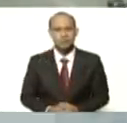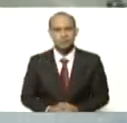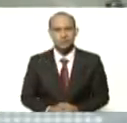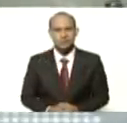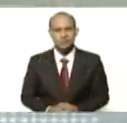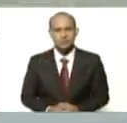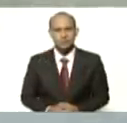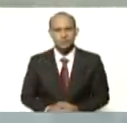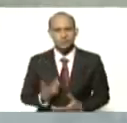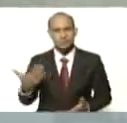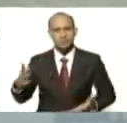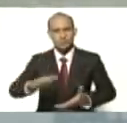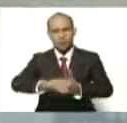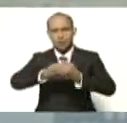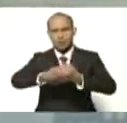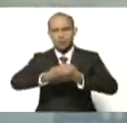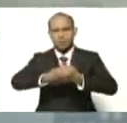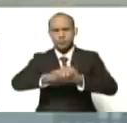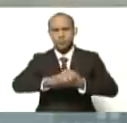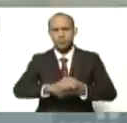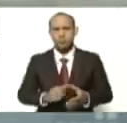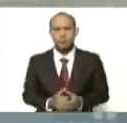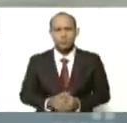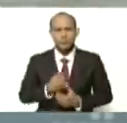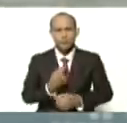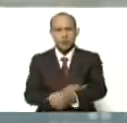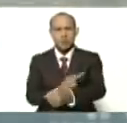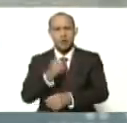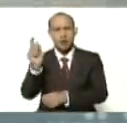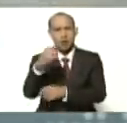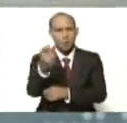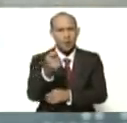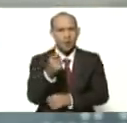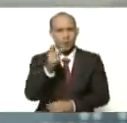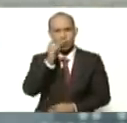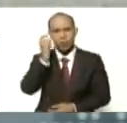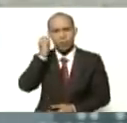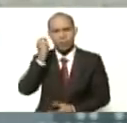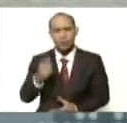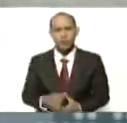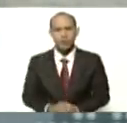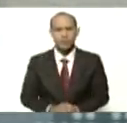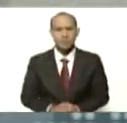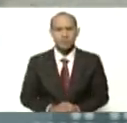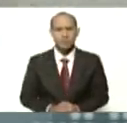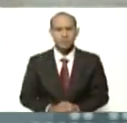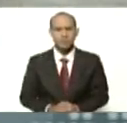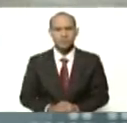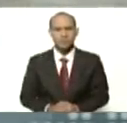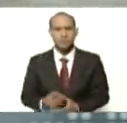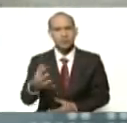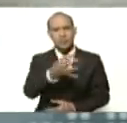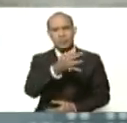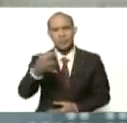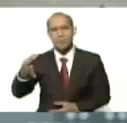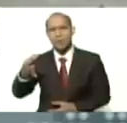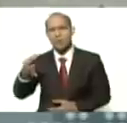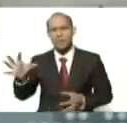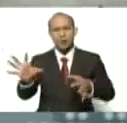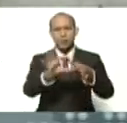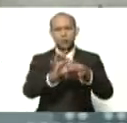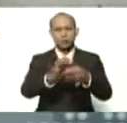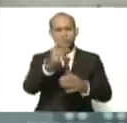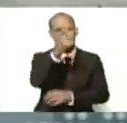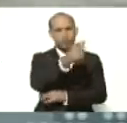para estrechar las manos de mi hermanos pescadores me hará más pescadores en perfecta unión cívico-militar